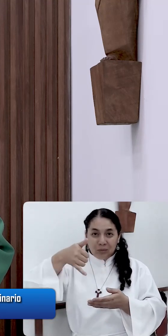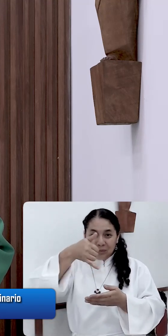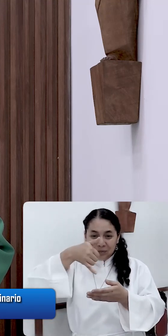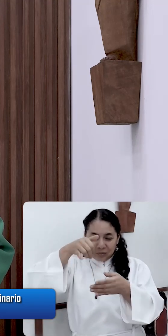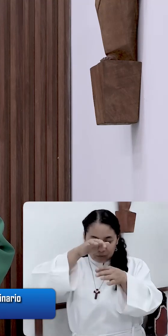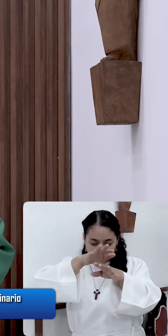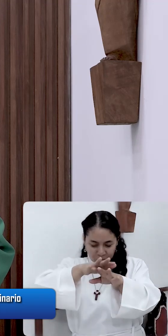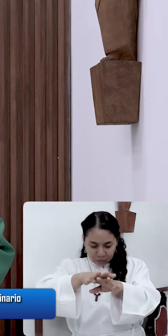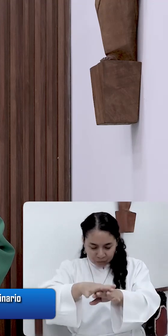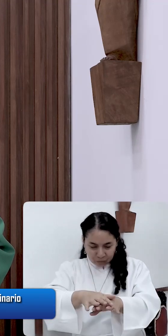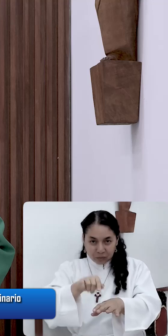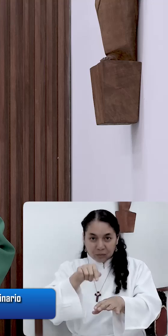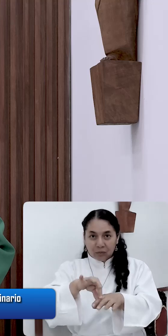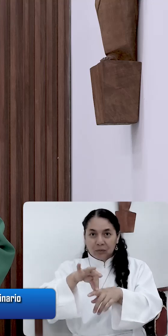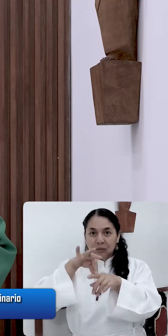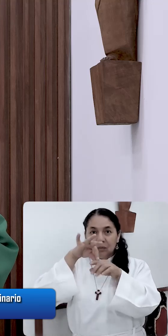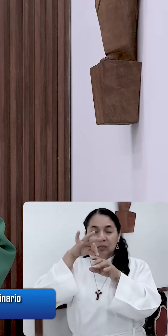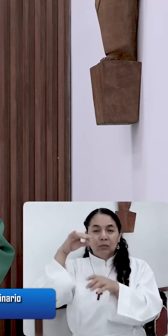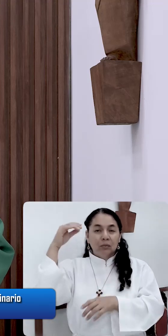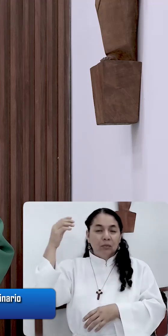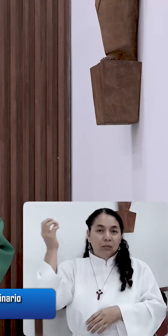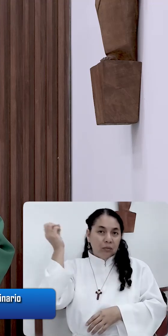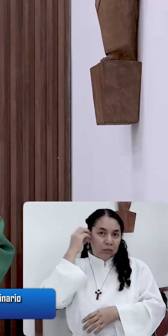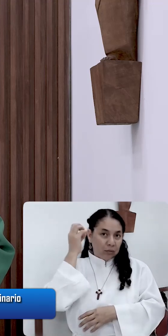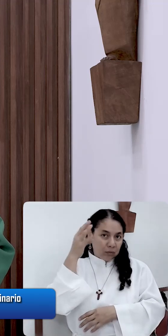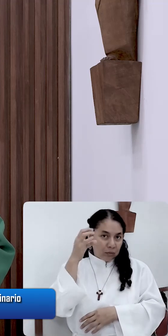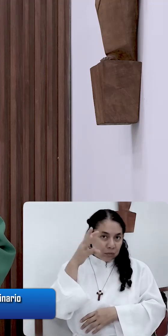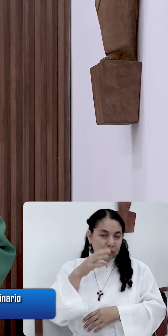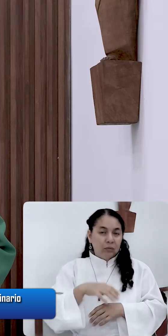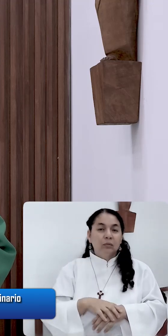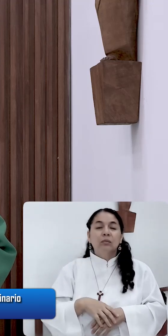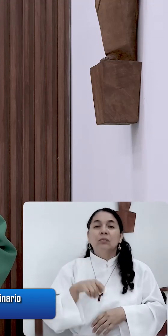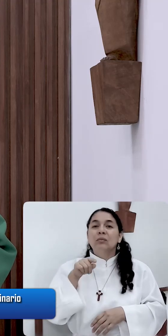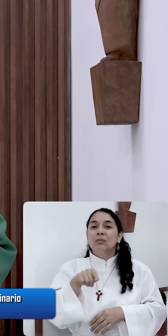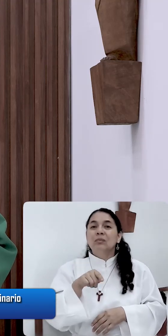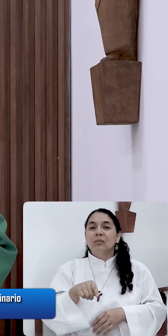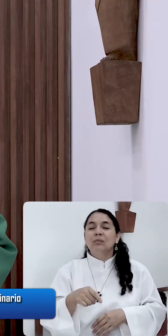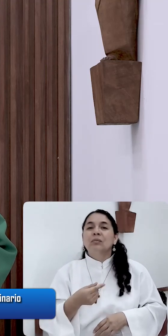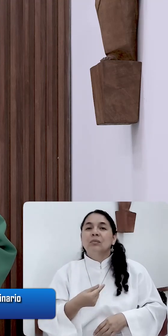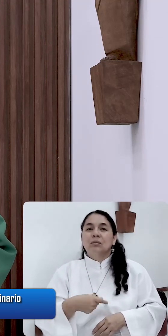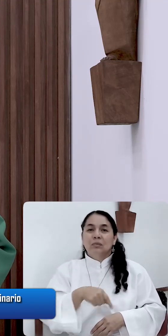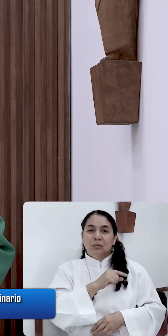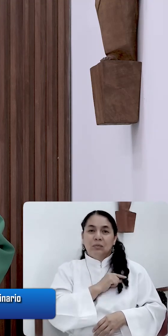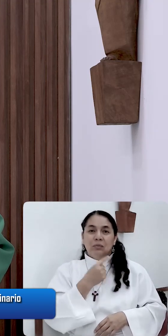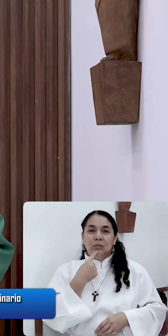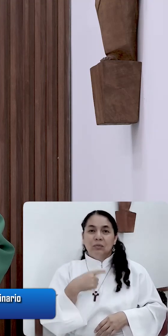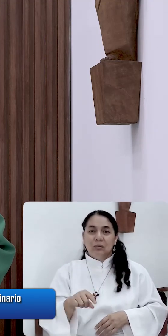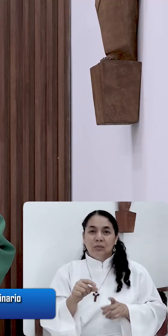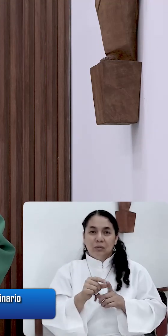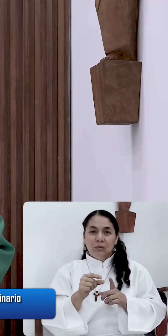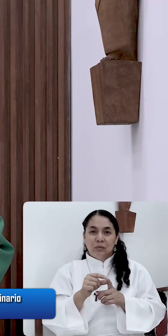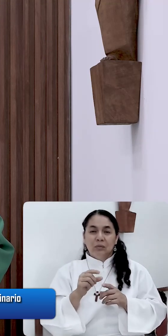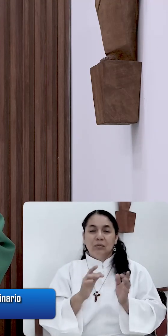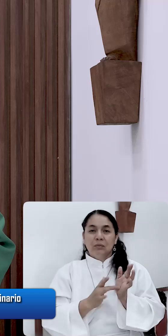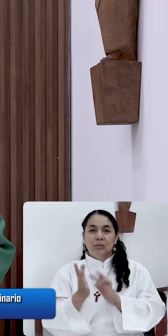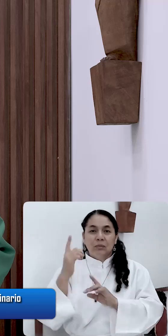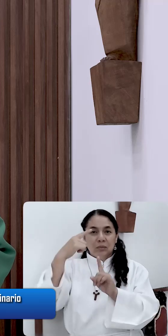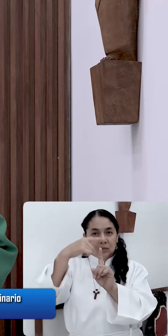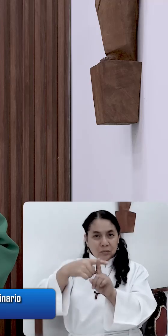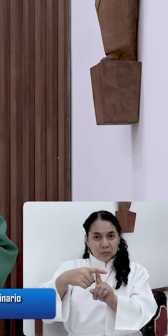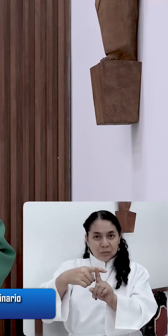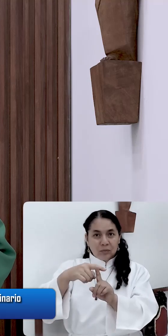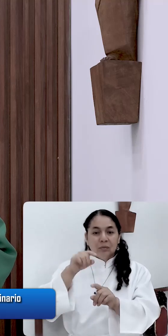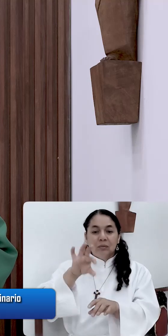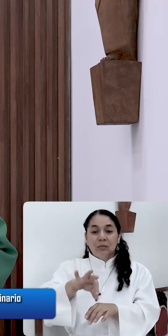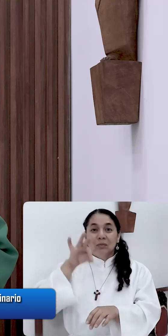a los profetas, el ungido. En griego se dice el Cristo. Cristo significa también